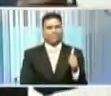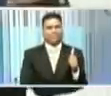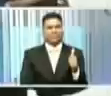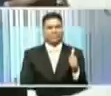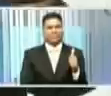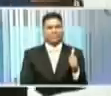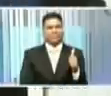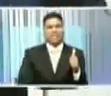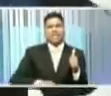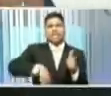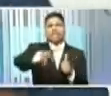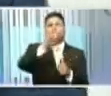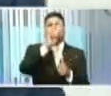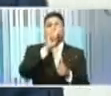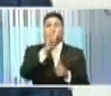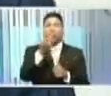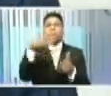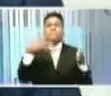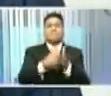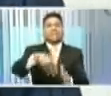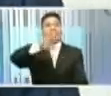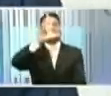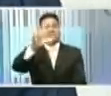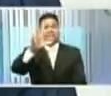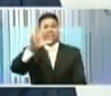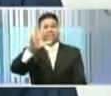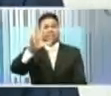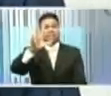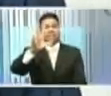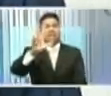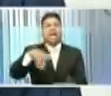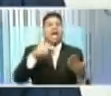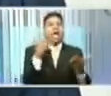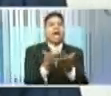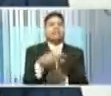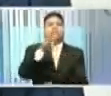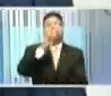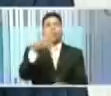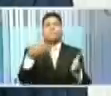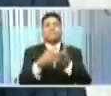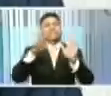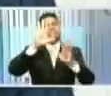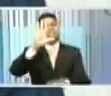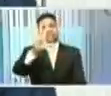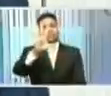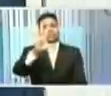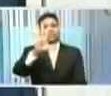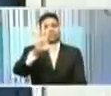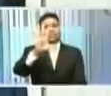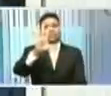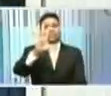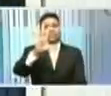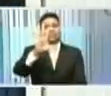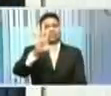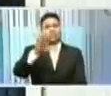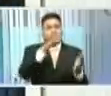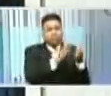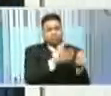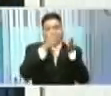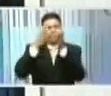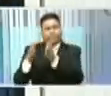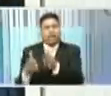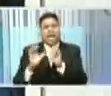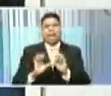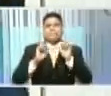Del año 2003 al año 2005. La etapa del arranque